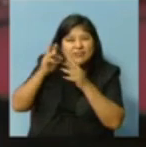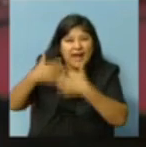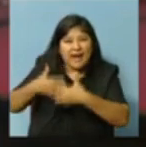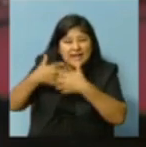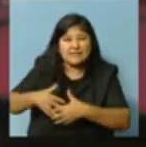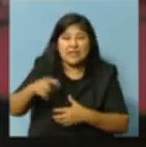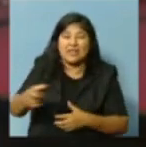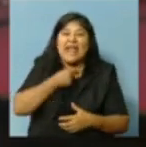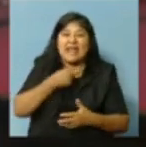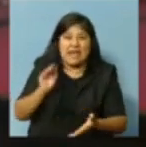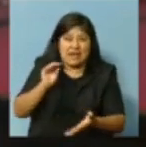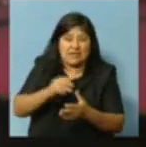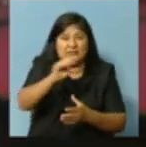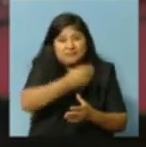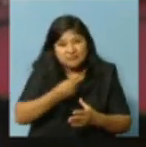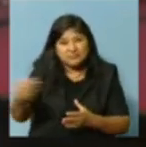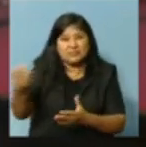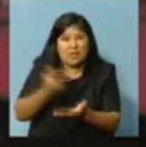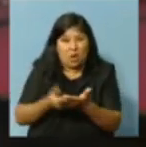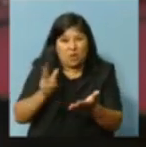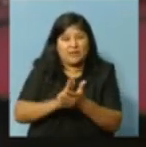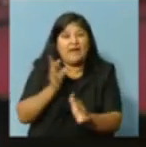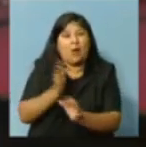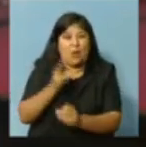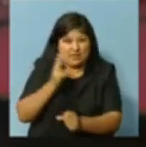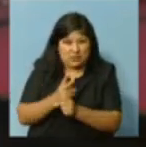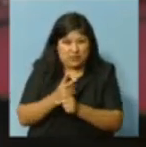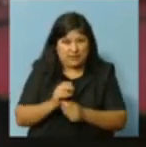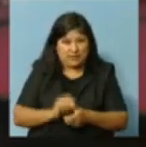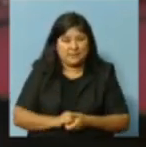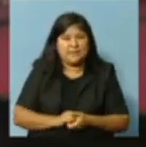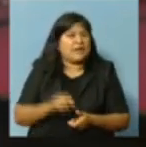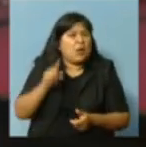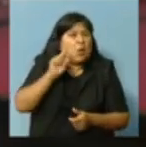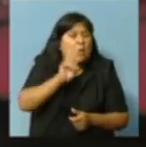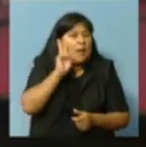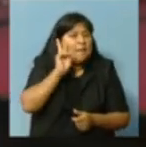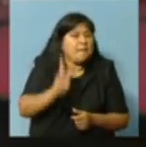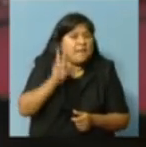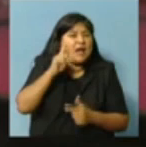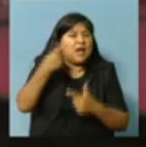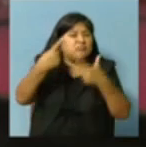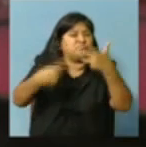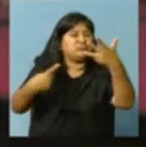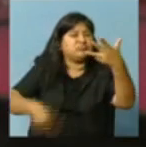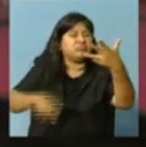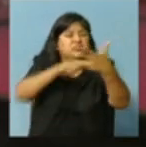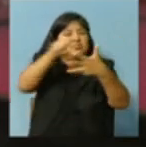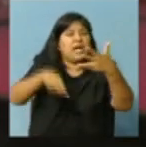estudiando en el colegio secundaria cuáles son las principales causas que observan ministro